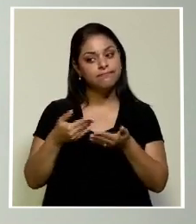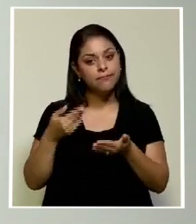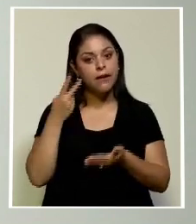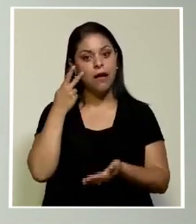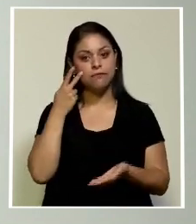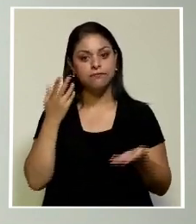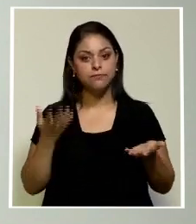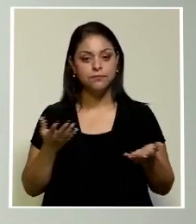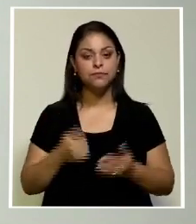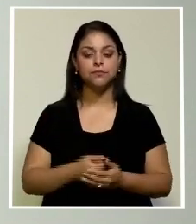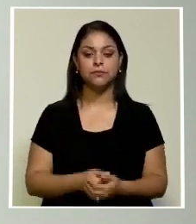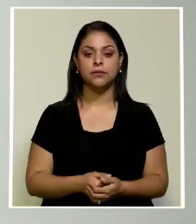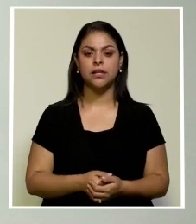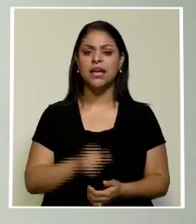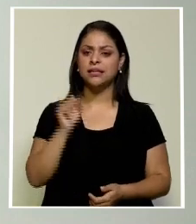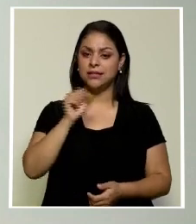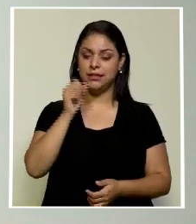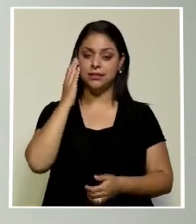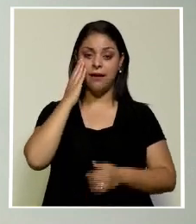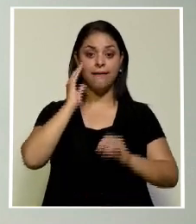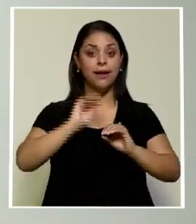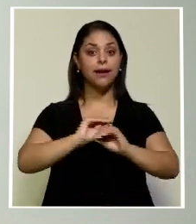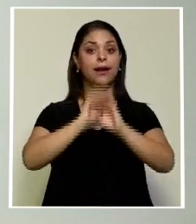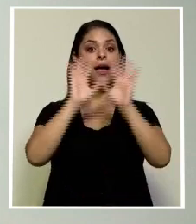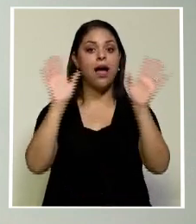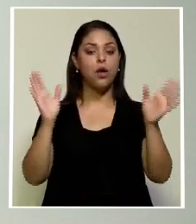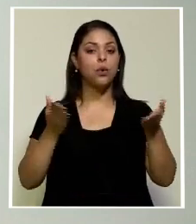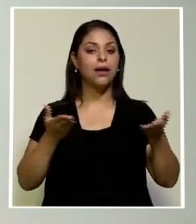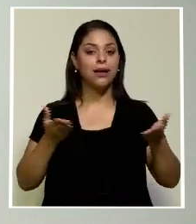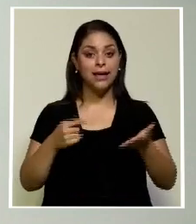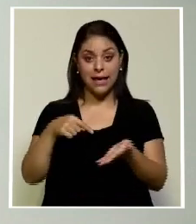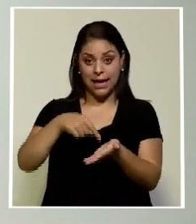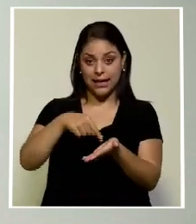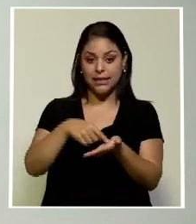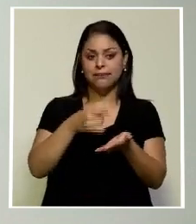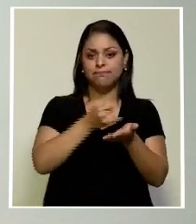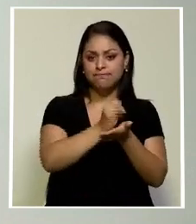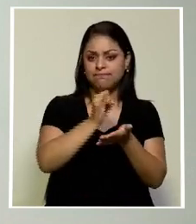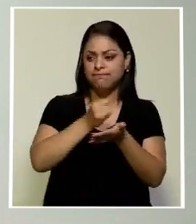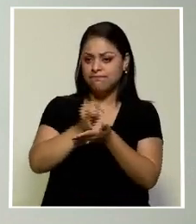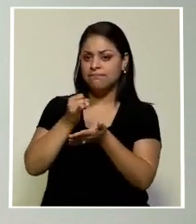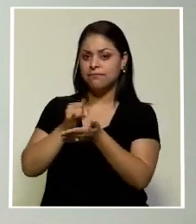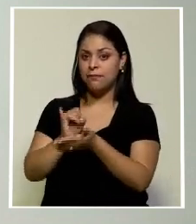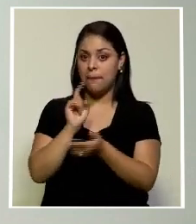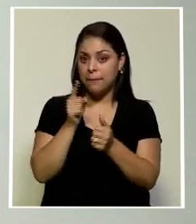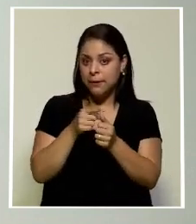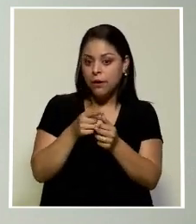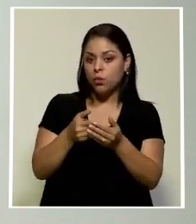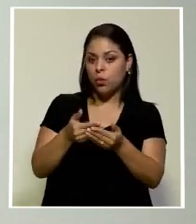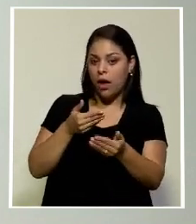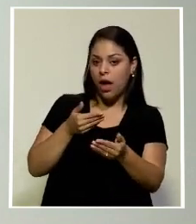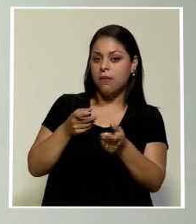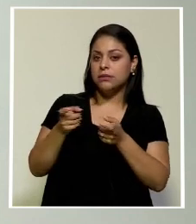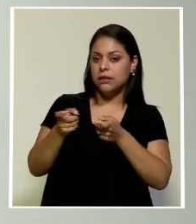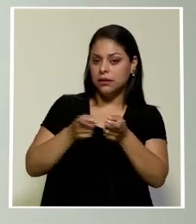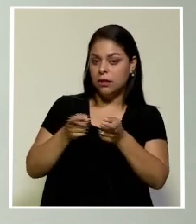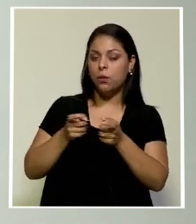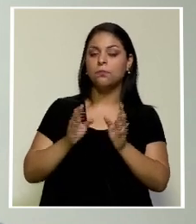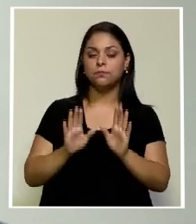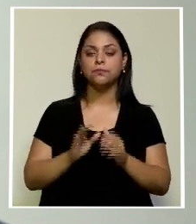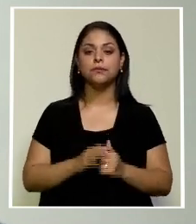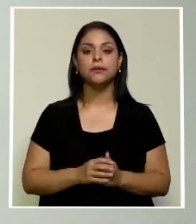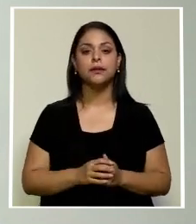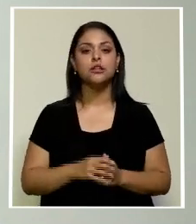Claro está, en el entendido de que estas investigaciones preliminares en sede administrativa lo que persiguen